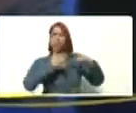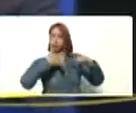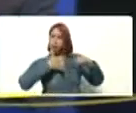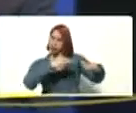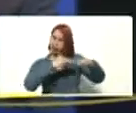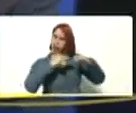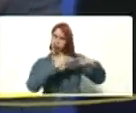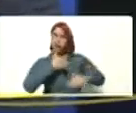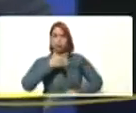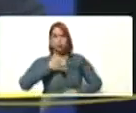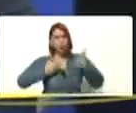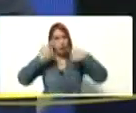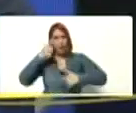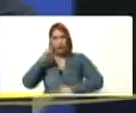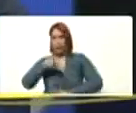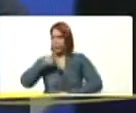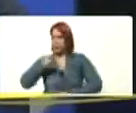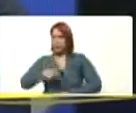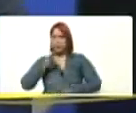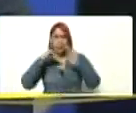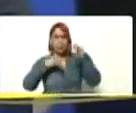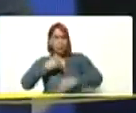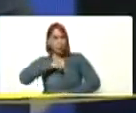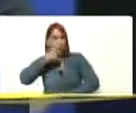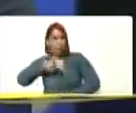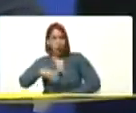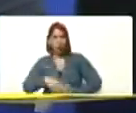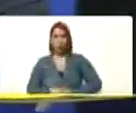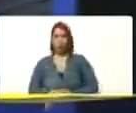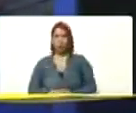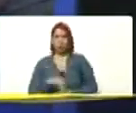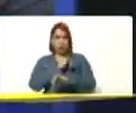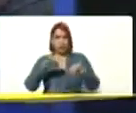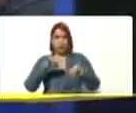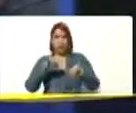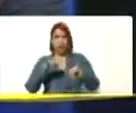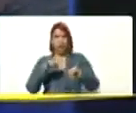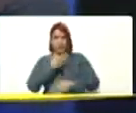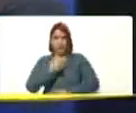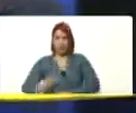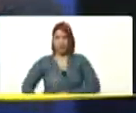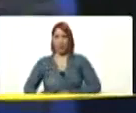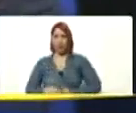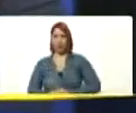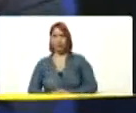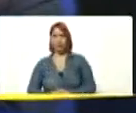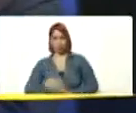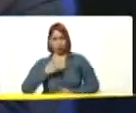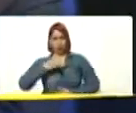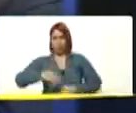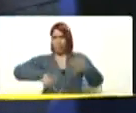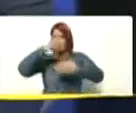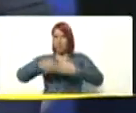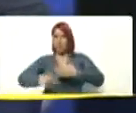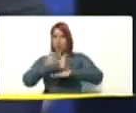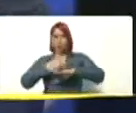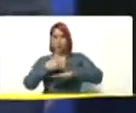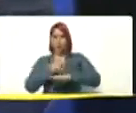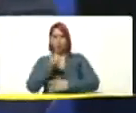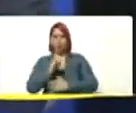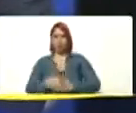lo que sintió Chávez, la necesidad de atender a nuestro pueblo. Y ya, mi comandante presidente, en mi plan de gobierno